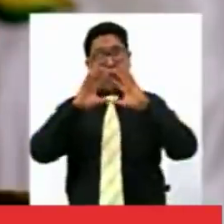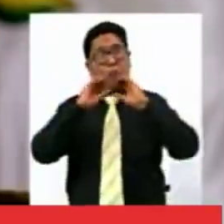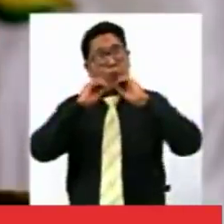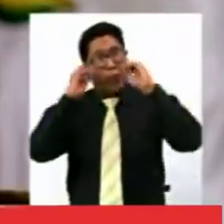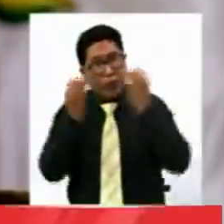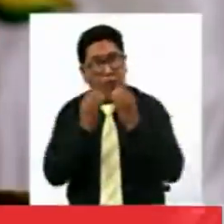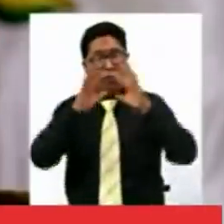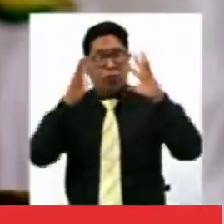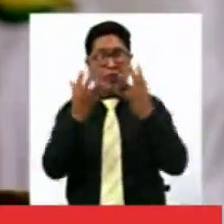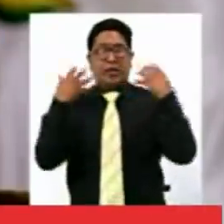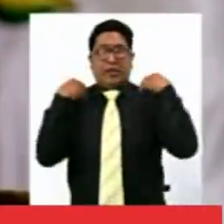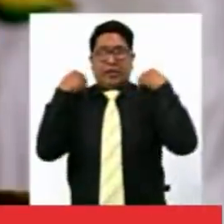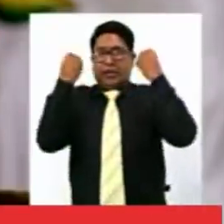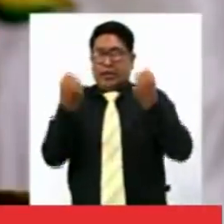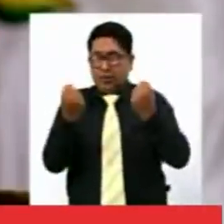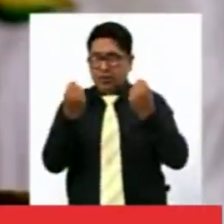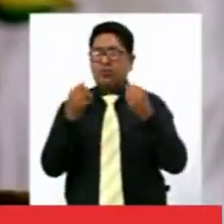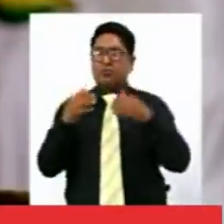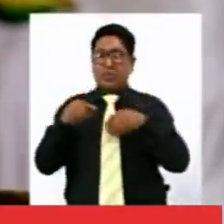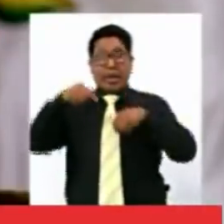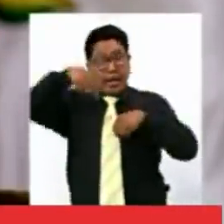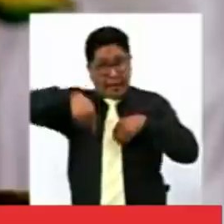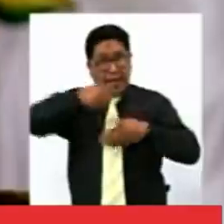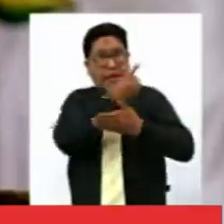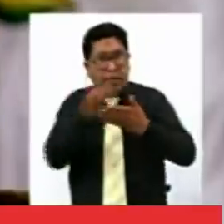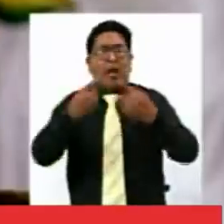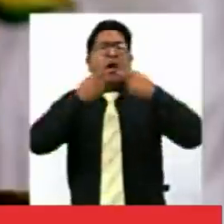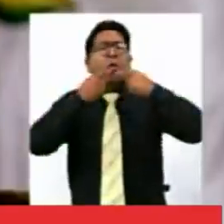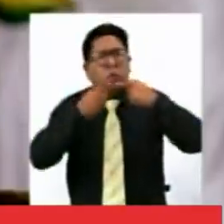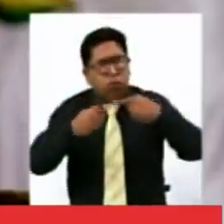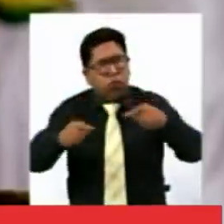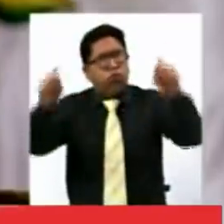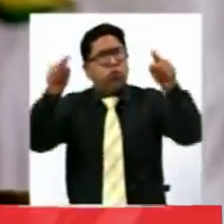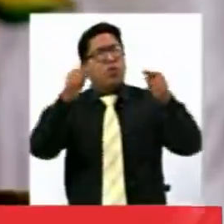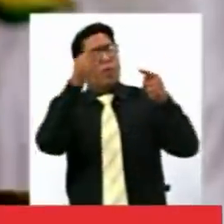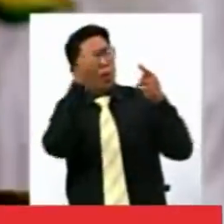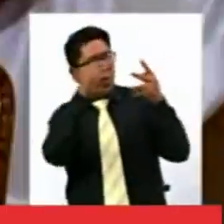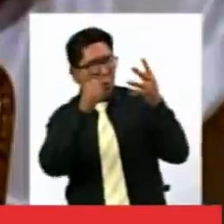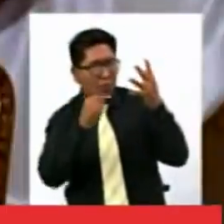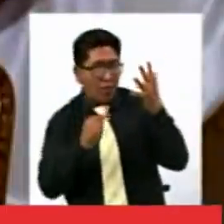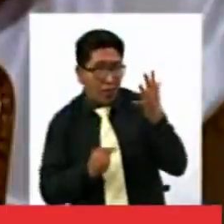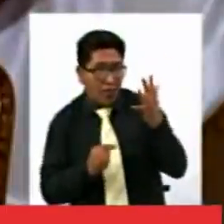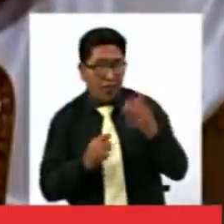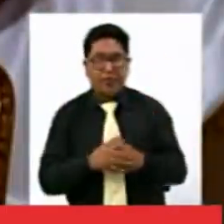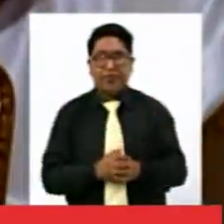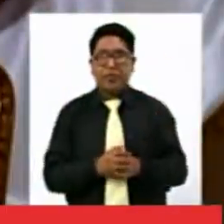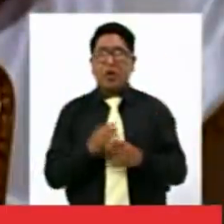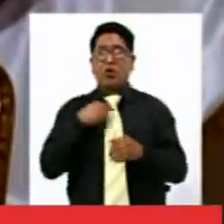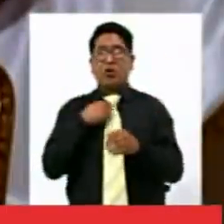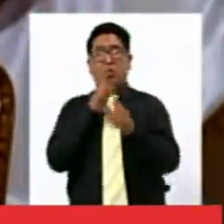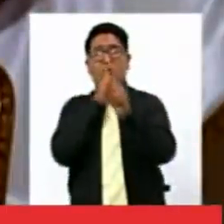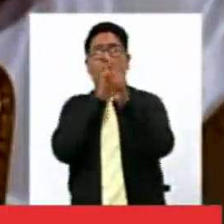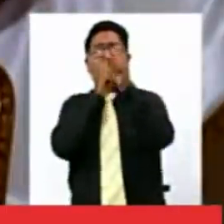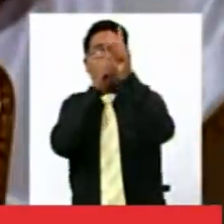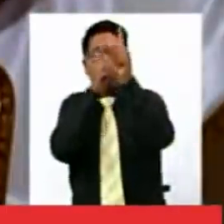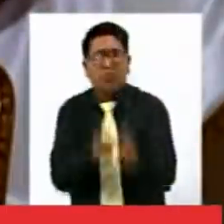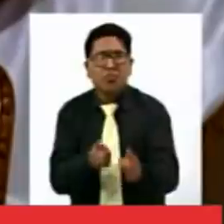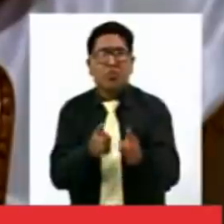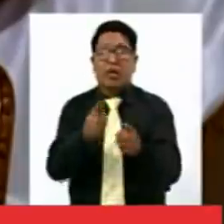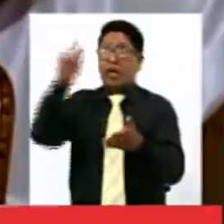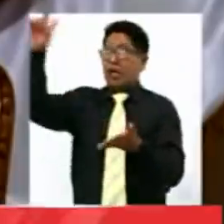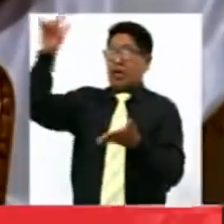declaren la emergencia nacional y tome las siguientes medidas ordene que ya no vengan vuelos de europa